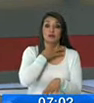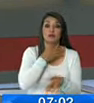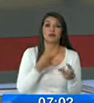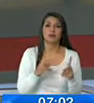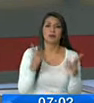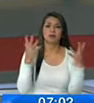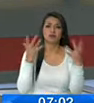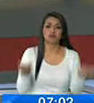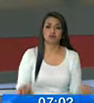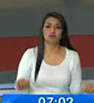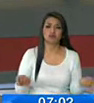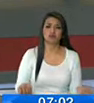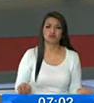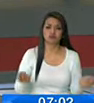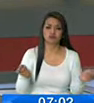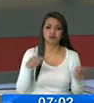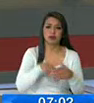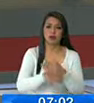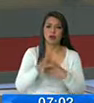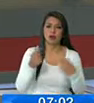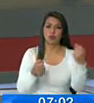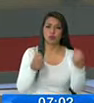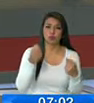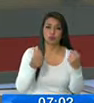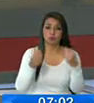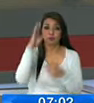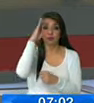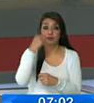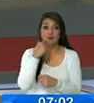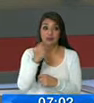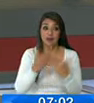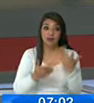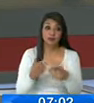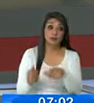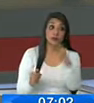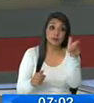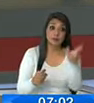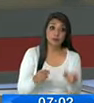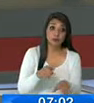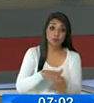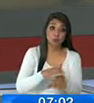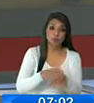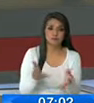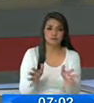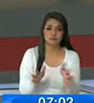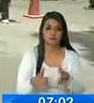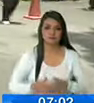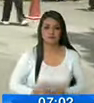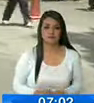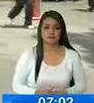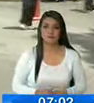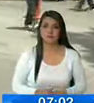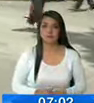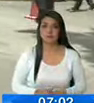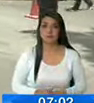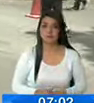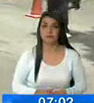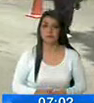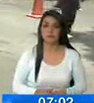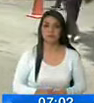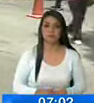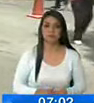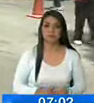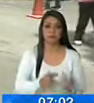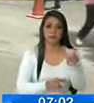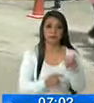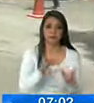sofocación. El alto oficial descartó que se trate de un hecho de violencia. Miremos. El protocolo de autopsia